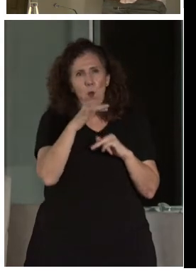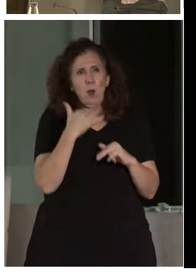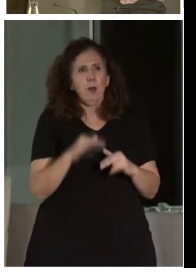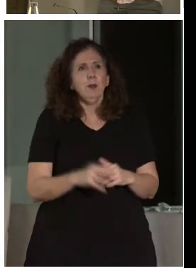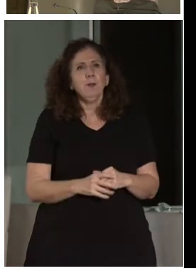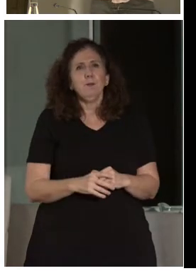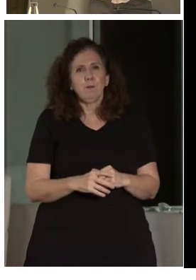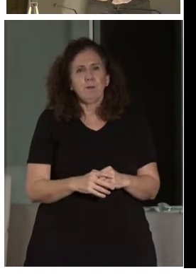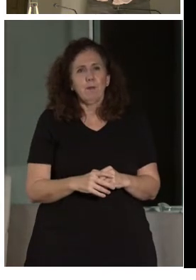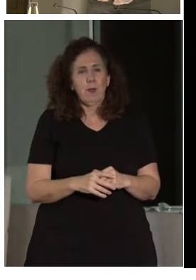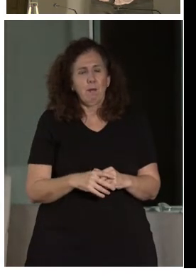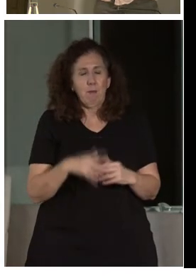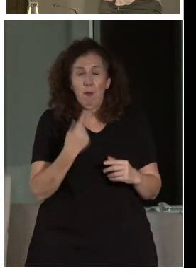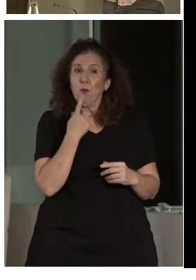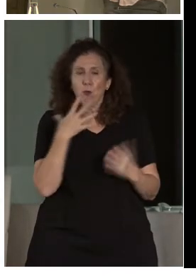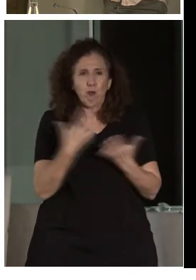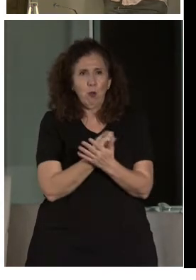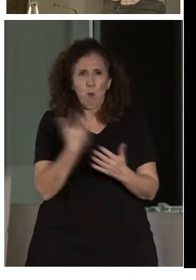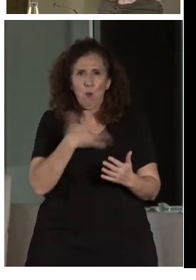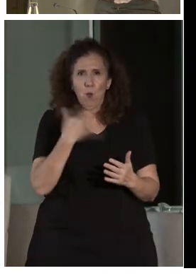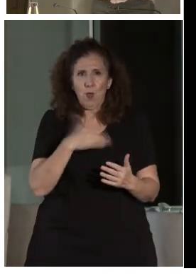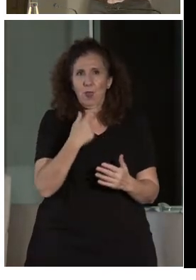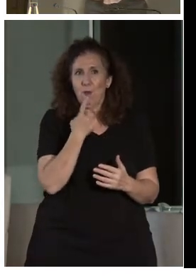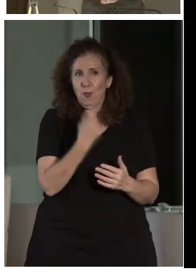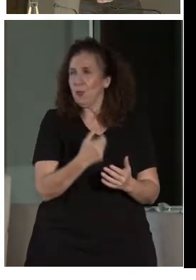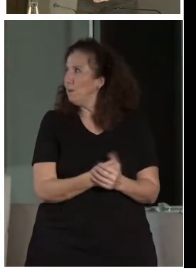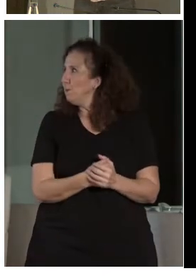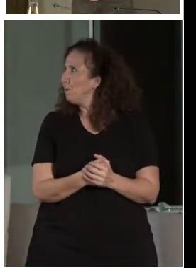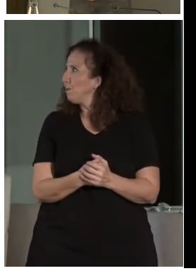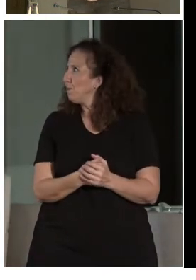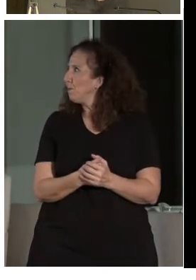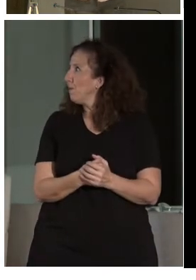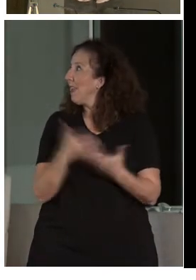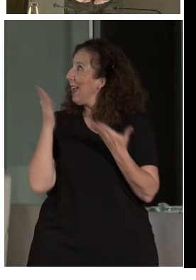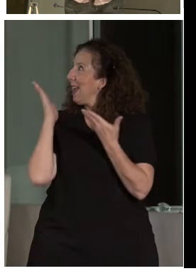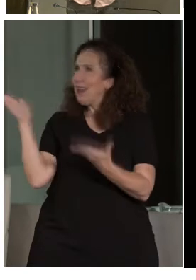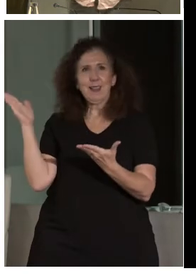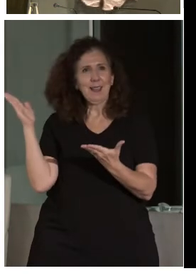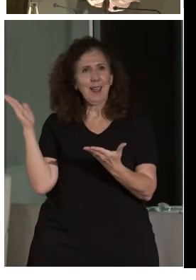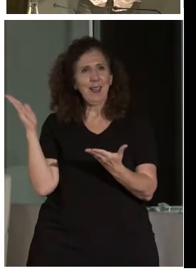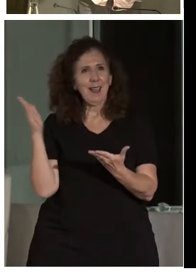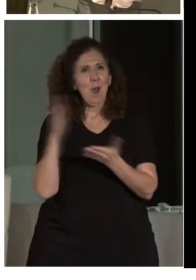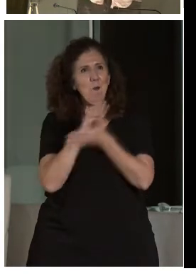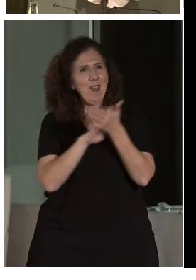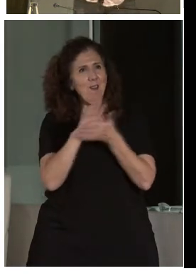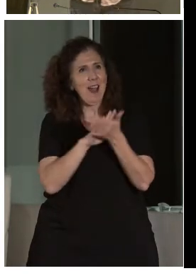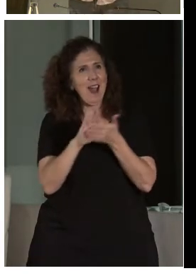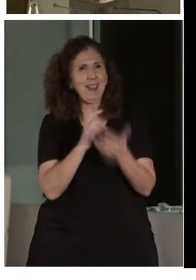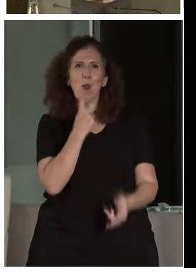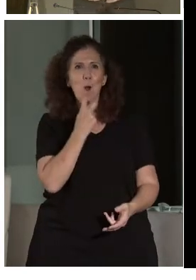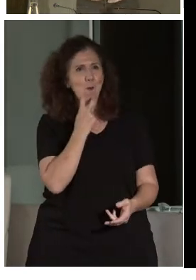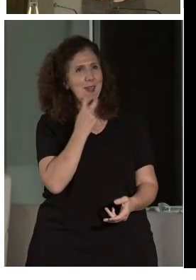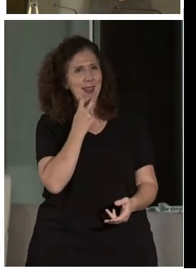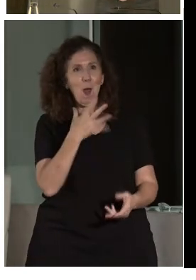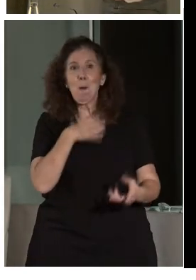es bastante empinado, aunque lo es, ¿eh? Bueno. Y este es momento de hablar de La Gomera. Yo Teletienda, es que